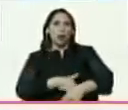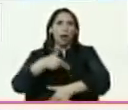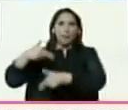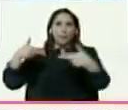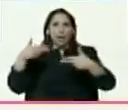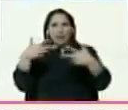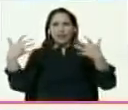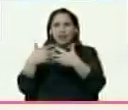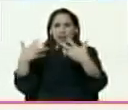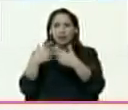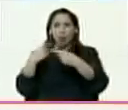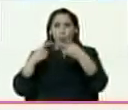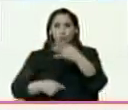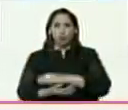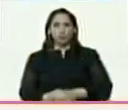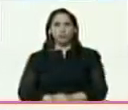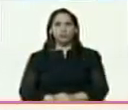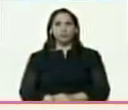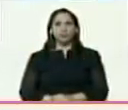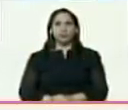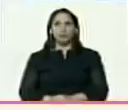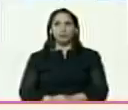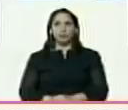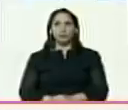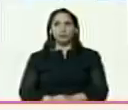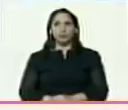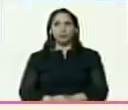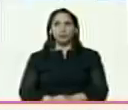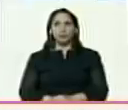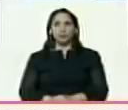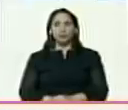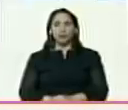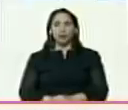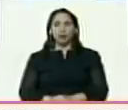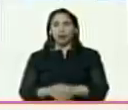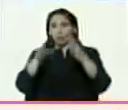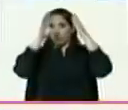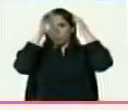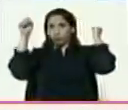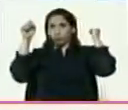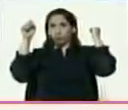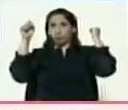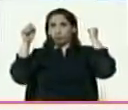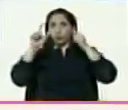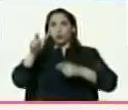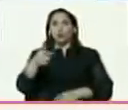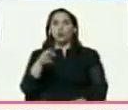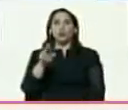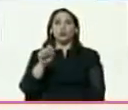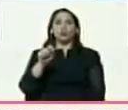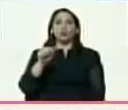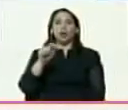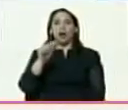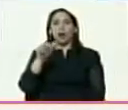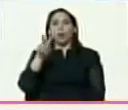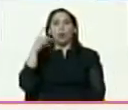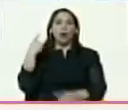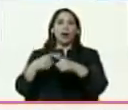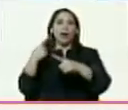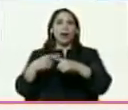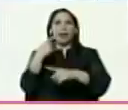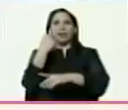entre otros cito al senador gustavo petro es candidato presidencial